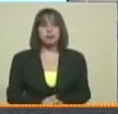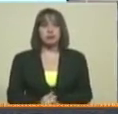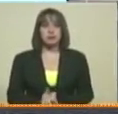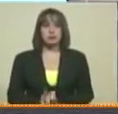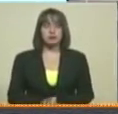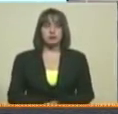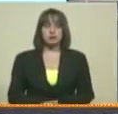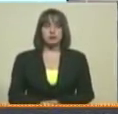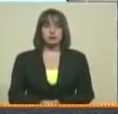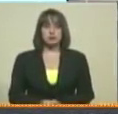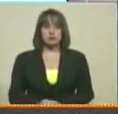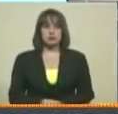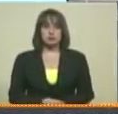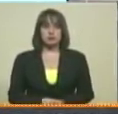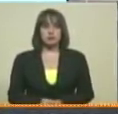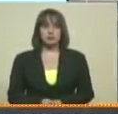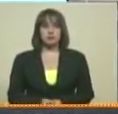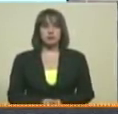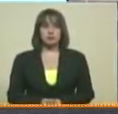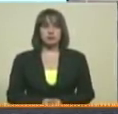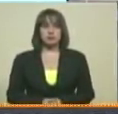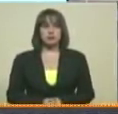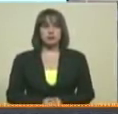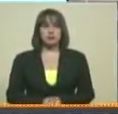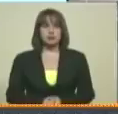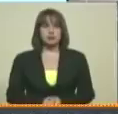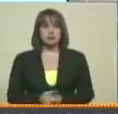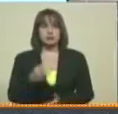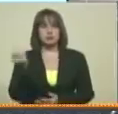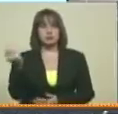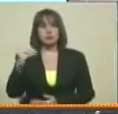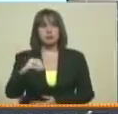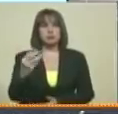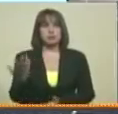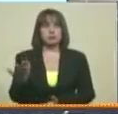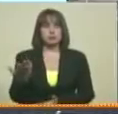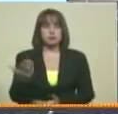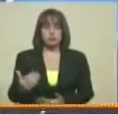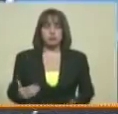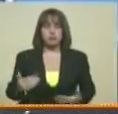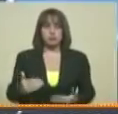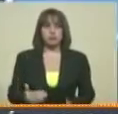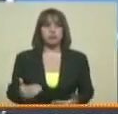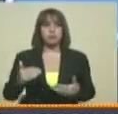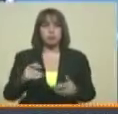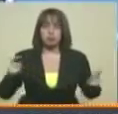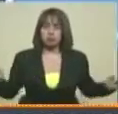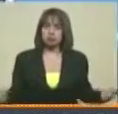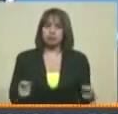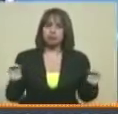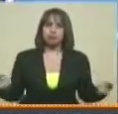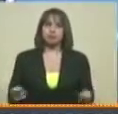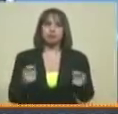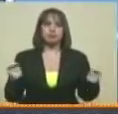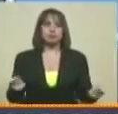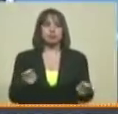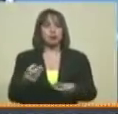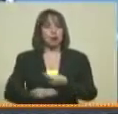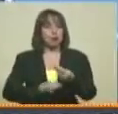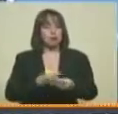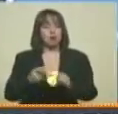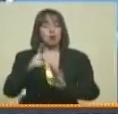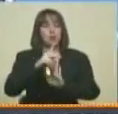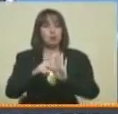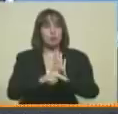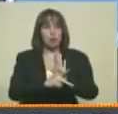Pero eso es ya. Y además, darle el impulso que necesite, que le voy a dar en el plan a